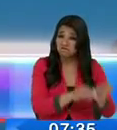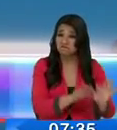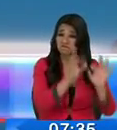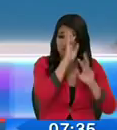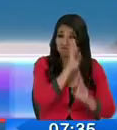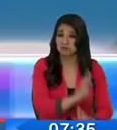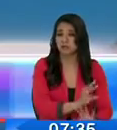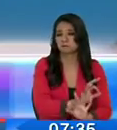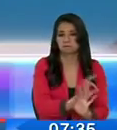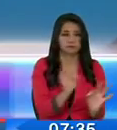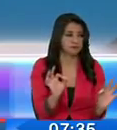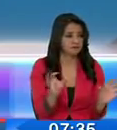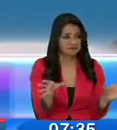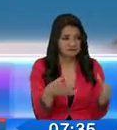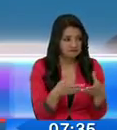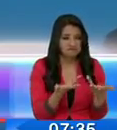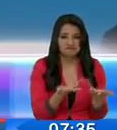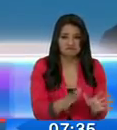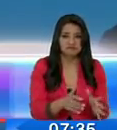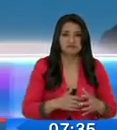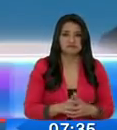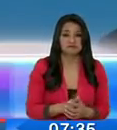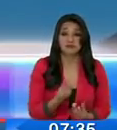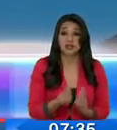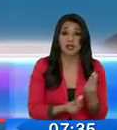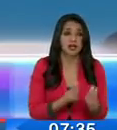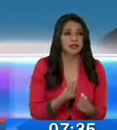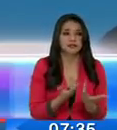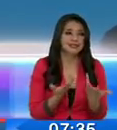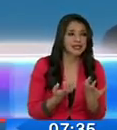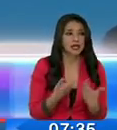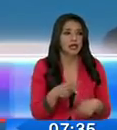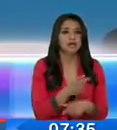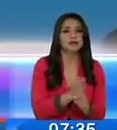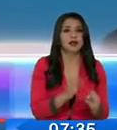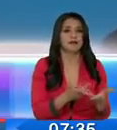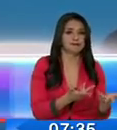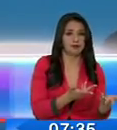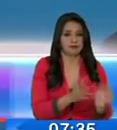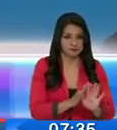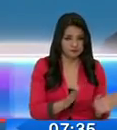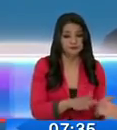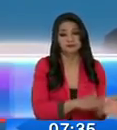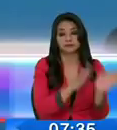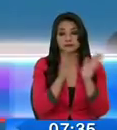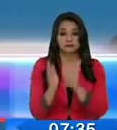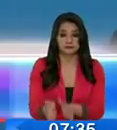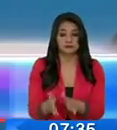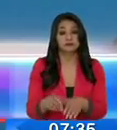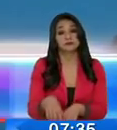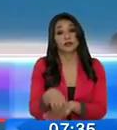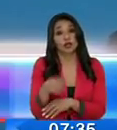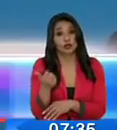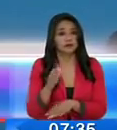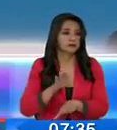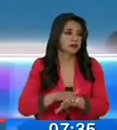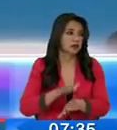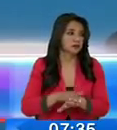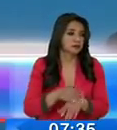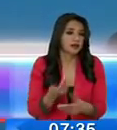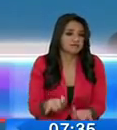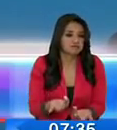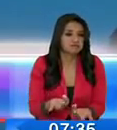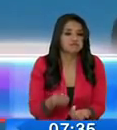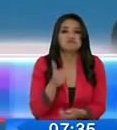de tratar este tema, sino de salvarlo a como dé lugar. Y en el otro caso son producto de los vericuetos, es